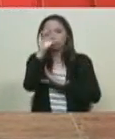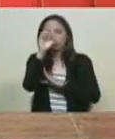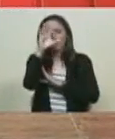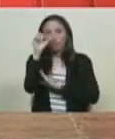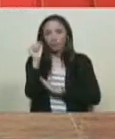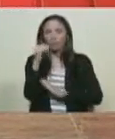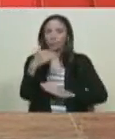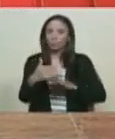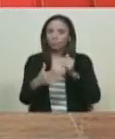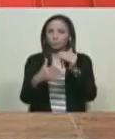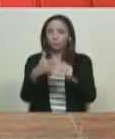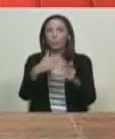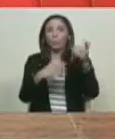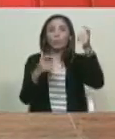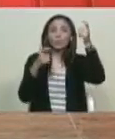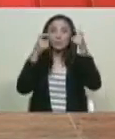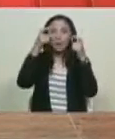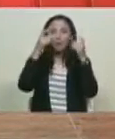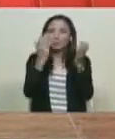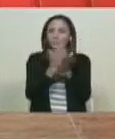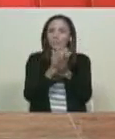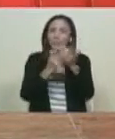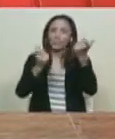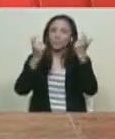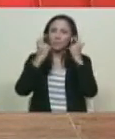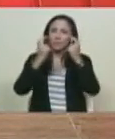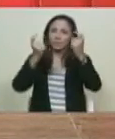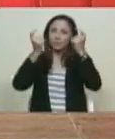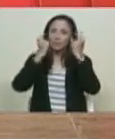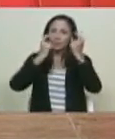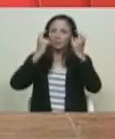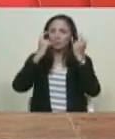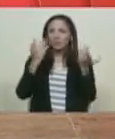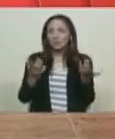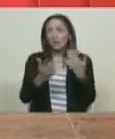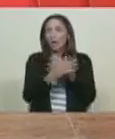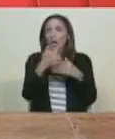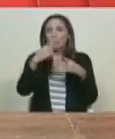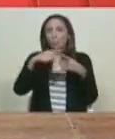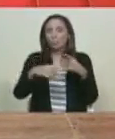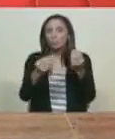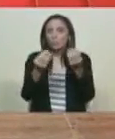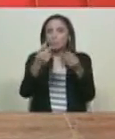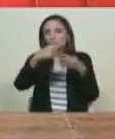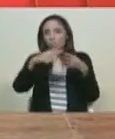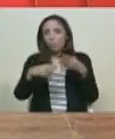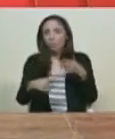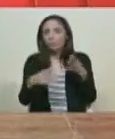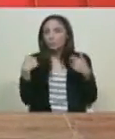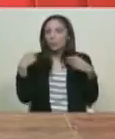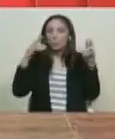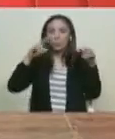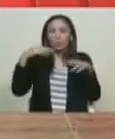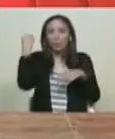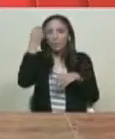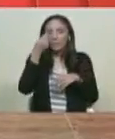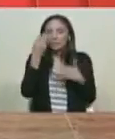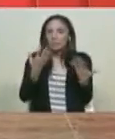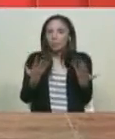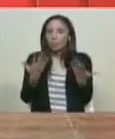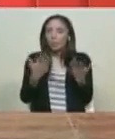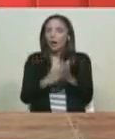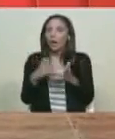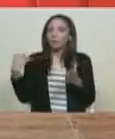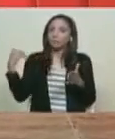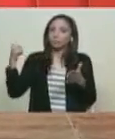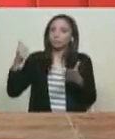escuela de Chávez cosas que jamás imaginé que iba a entender, era en el trance